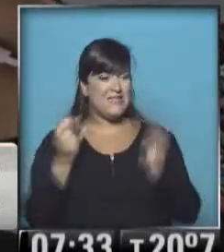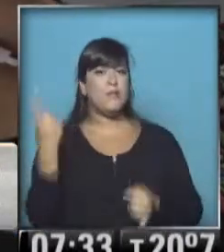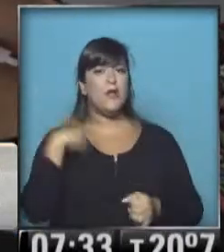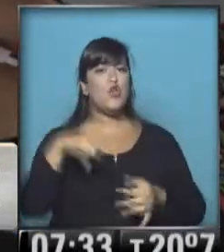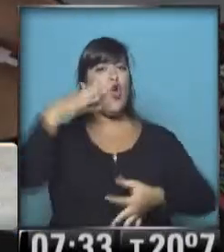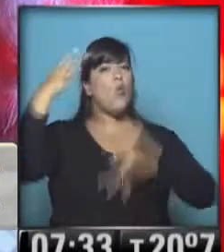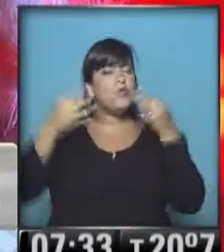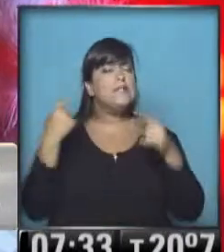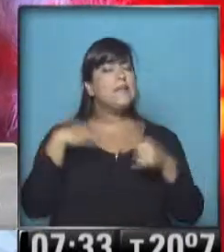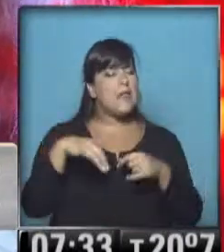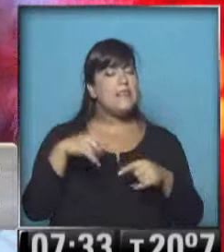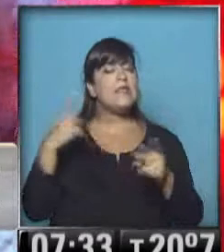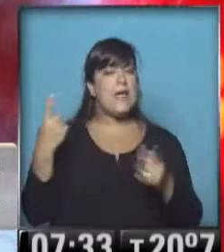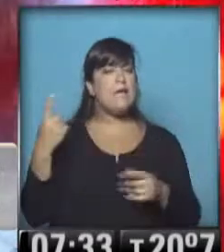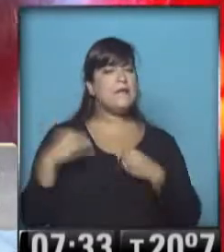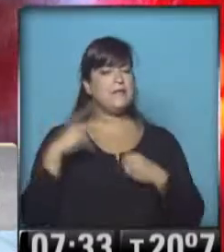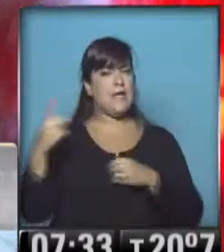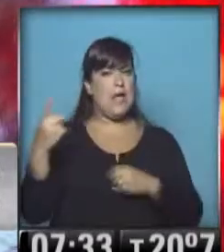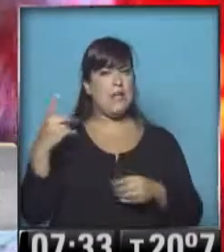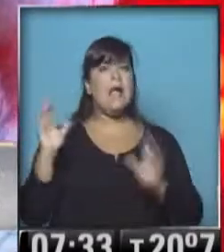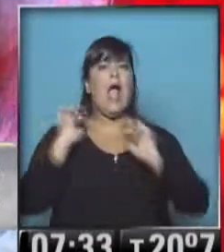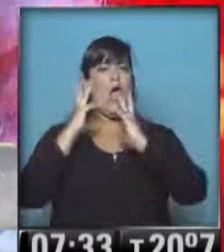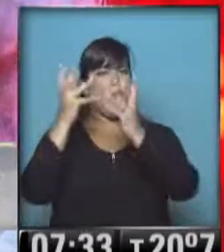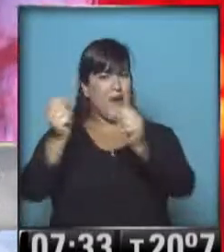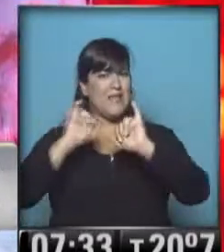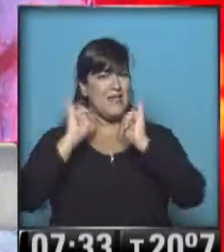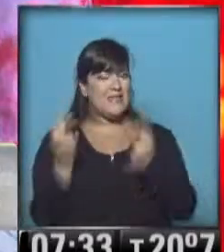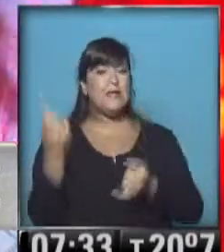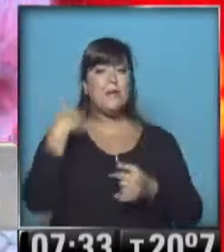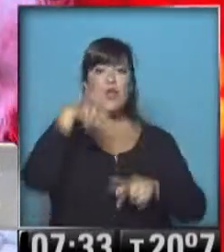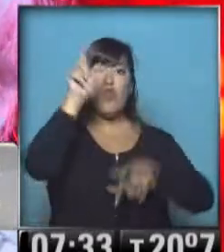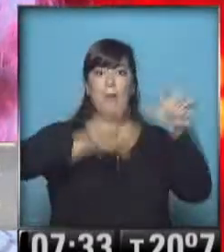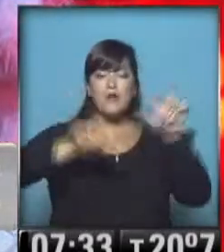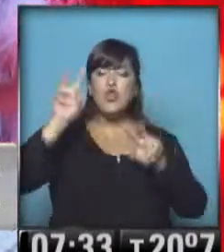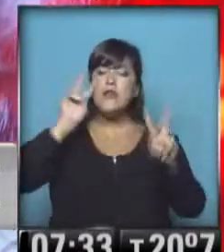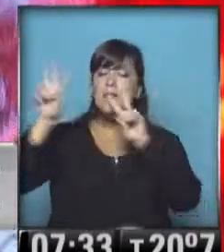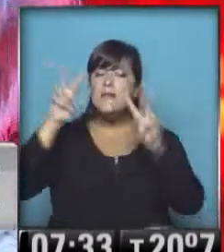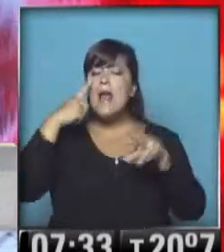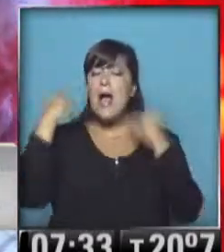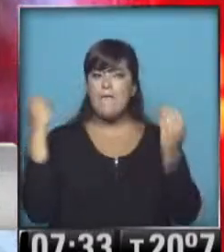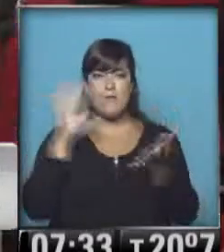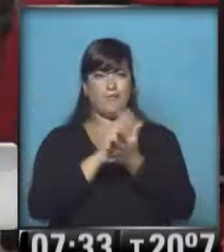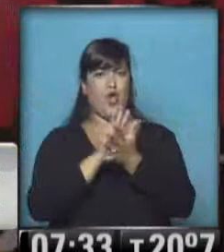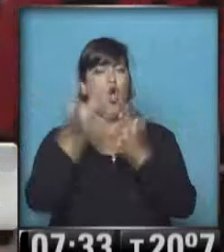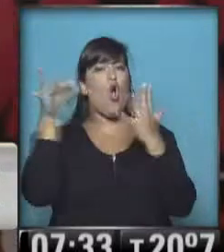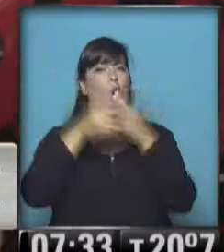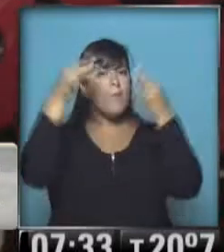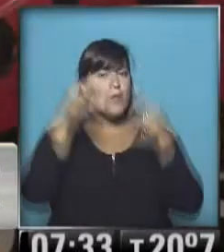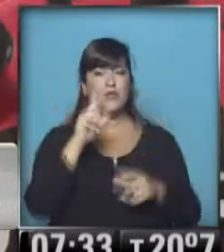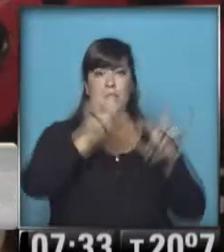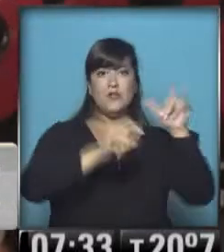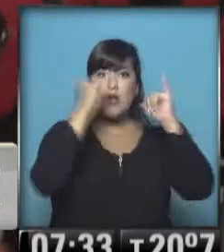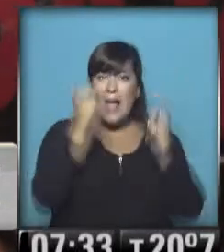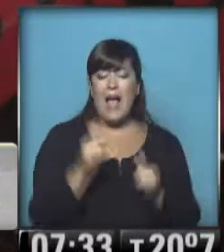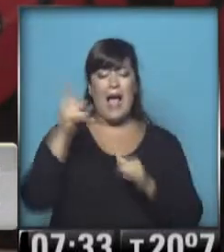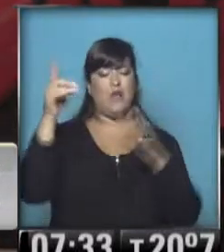sienta observada, acompañada, pero observada por la sociedad. Es una buena manera de entender el compromiso de la gente con la justicia. Por